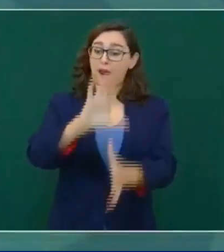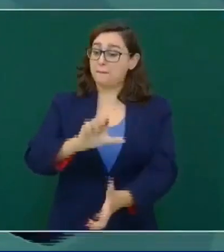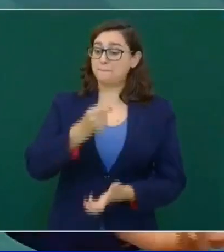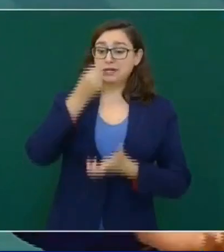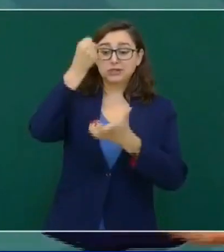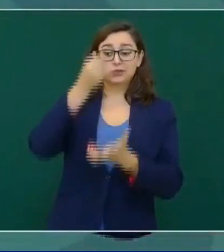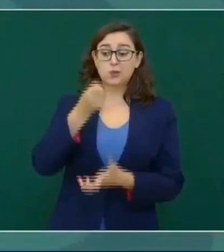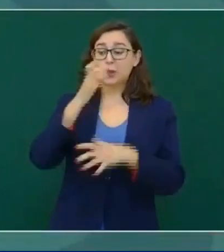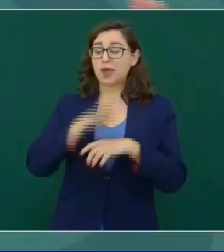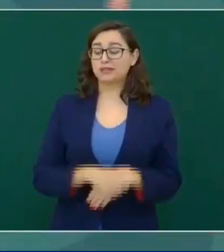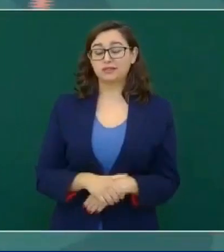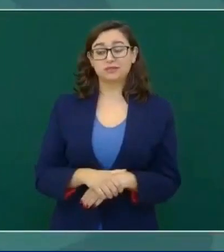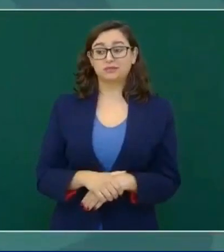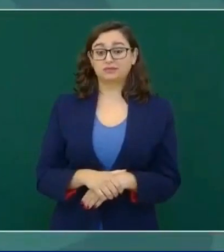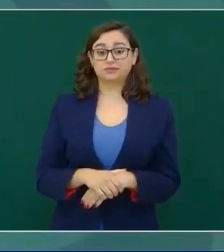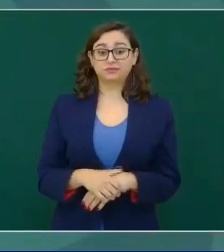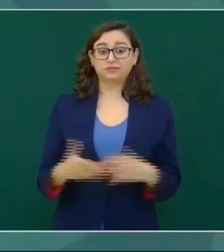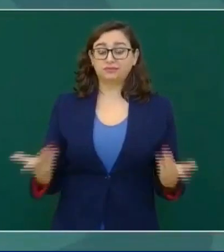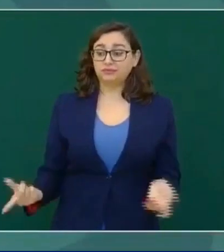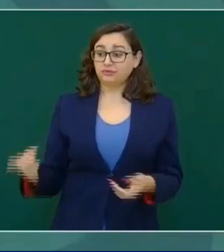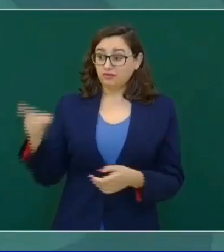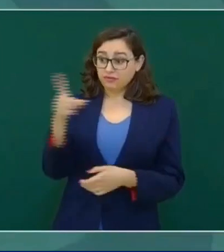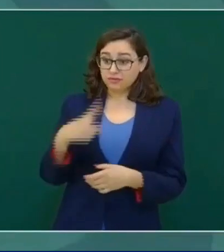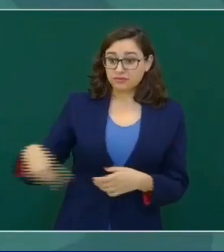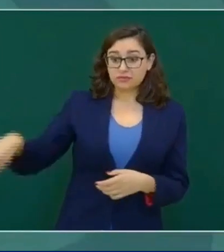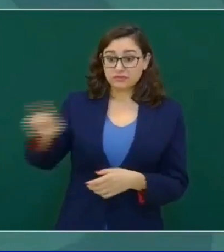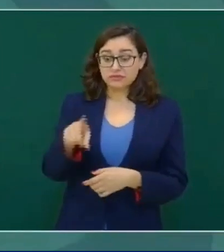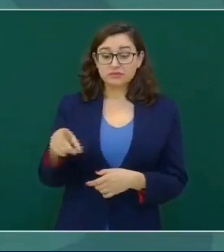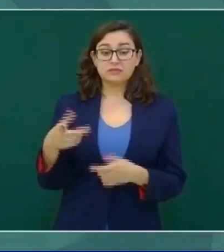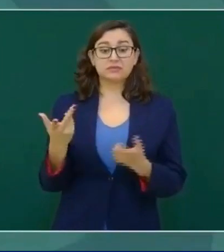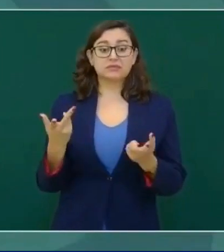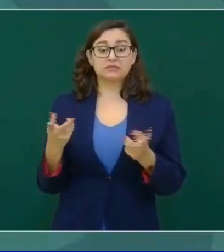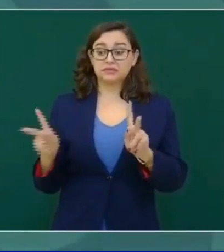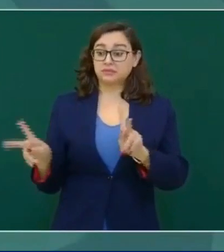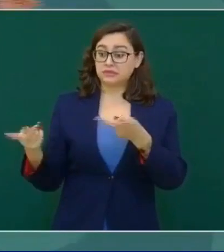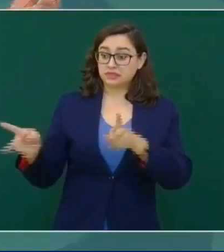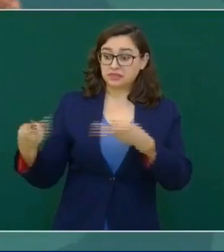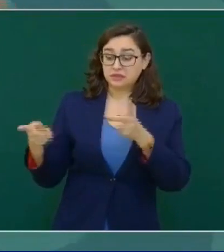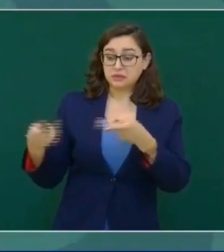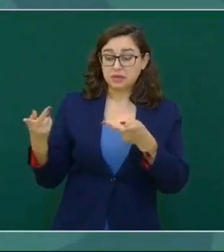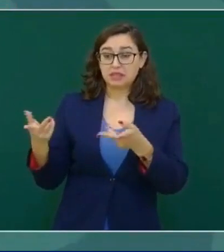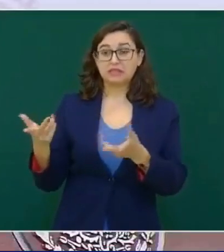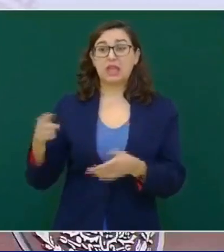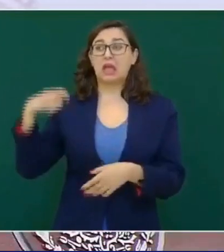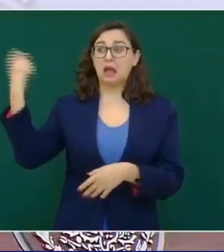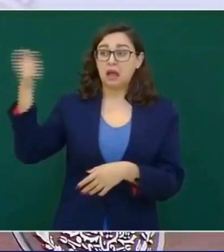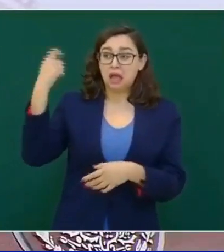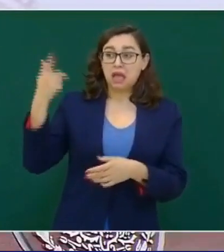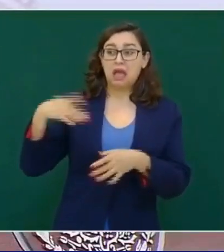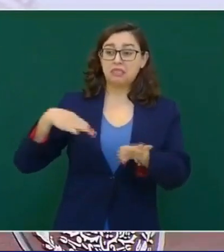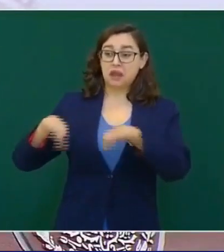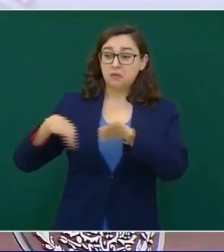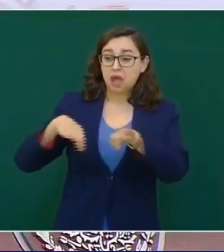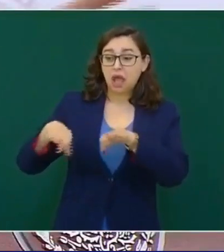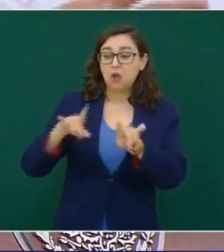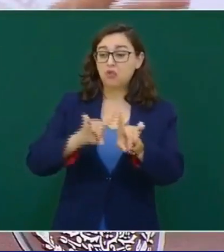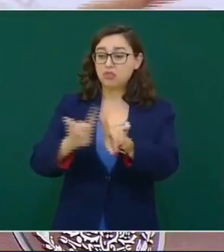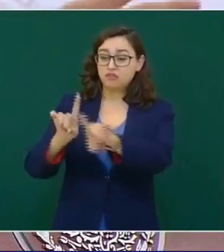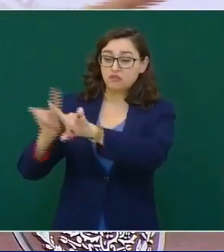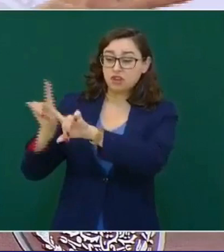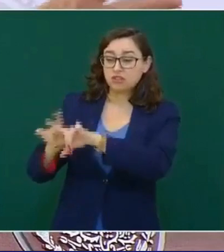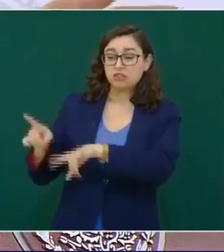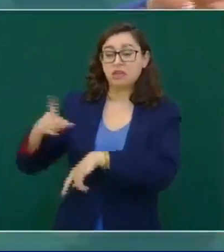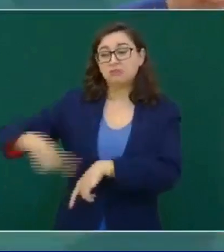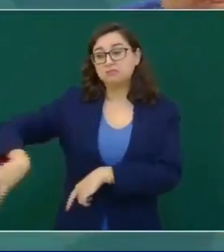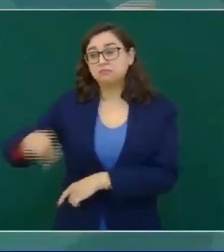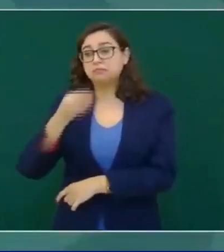que había que cobrarle impuestos a los viene, a los que se buscan la